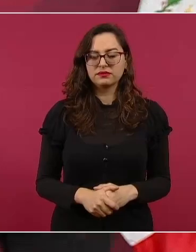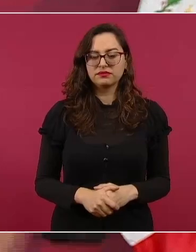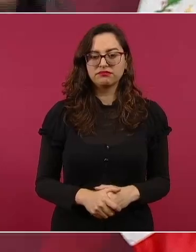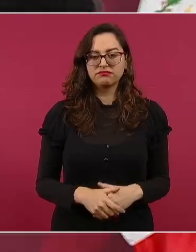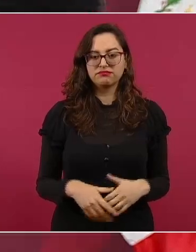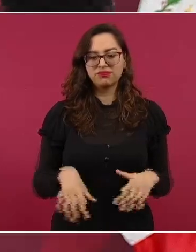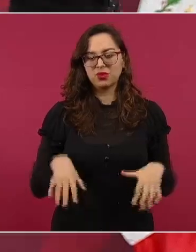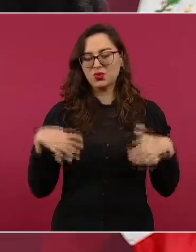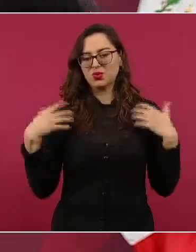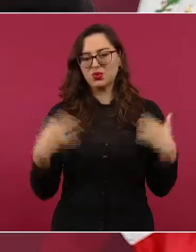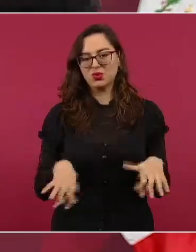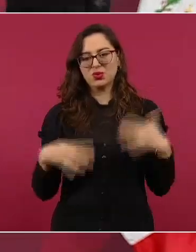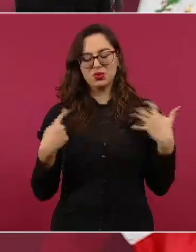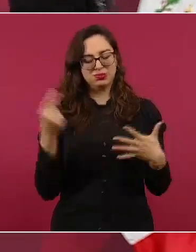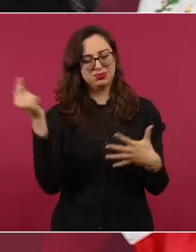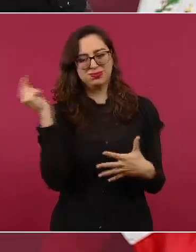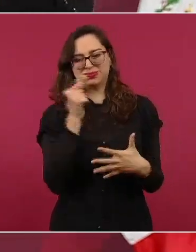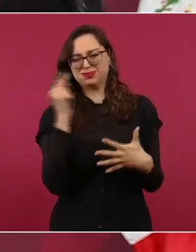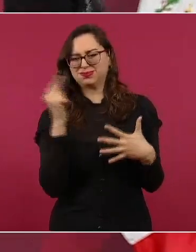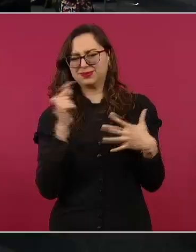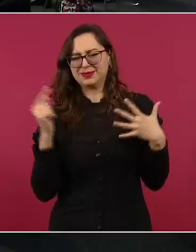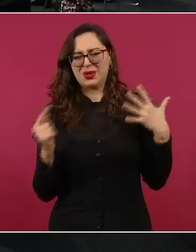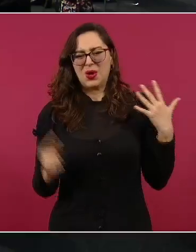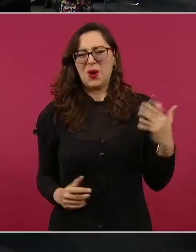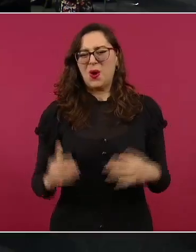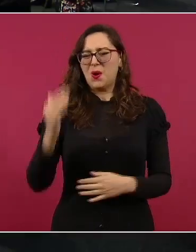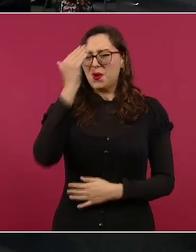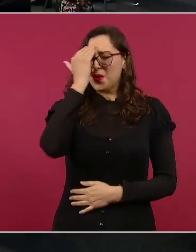No, cosas